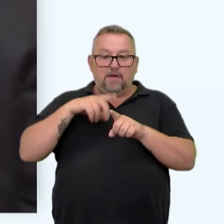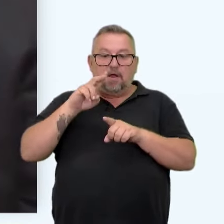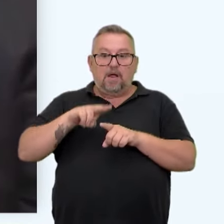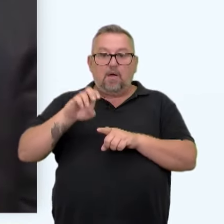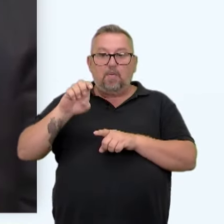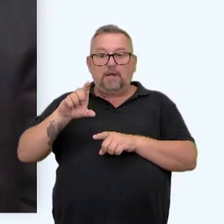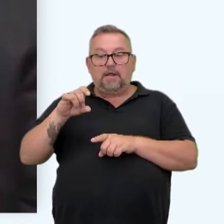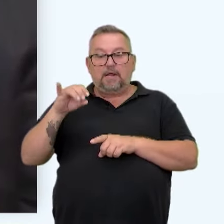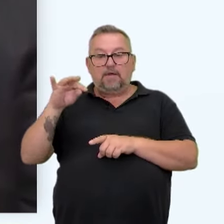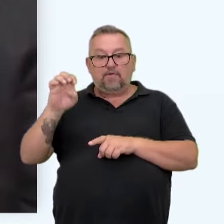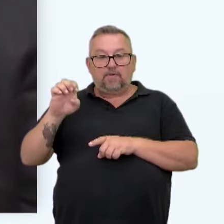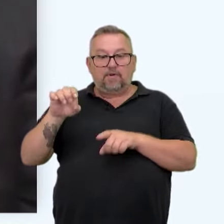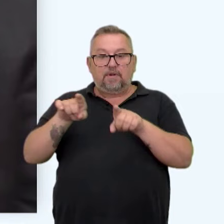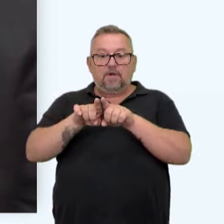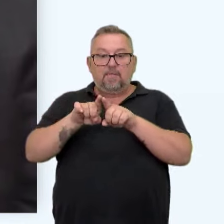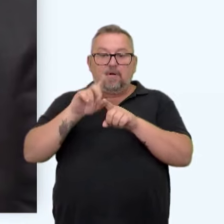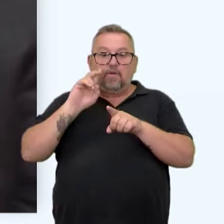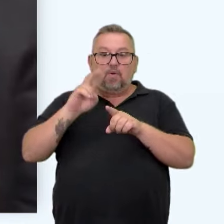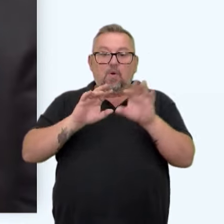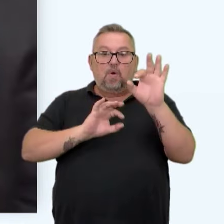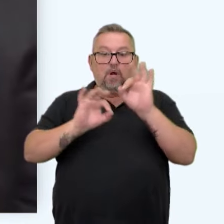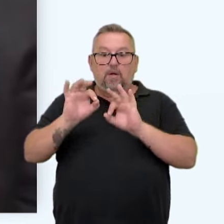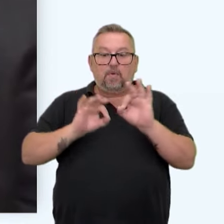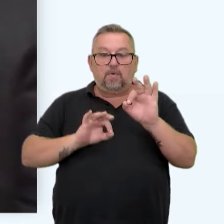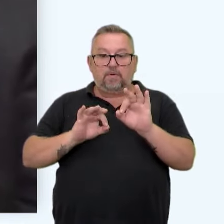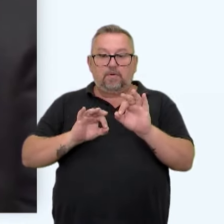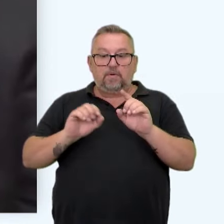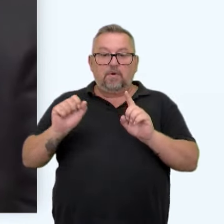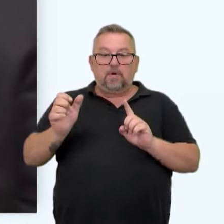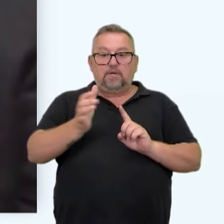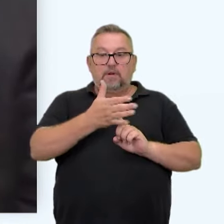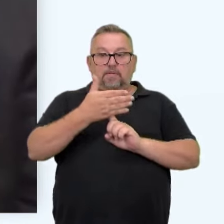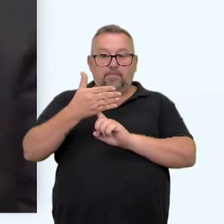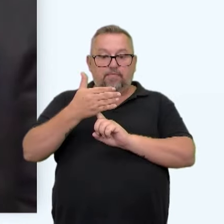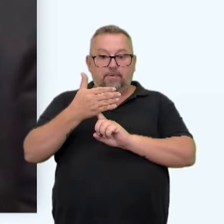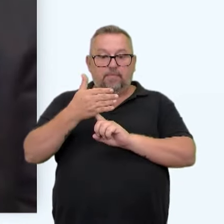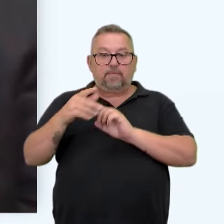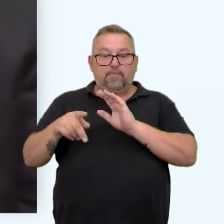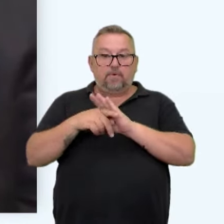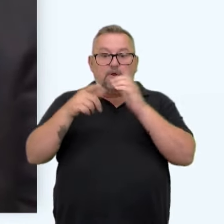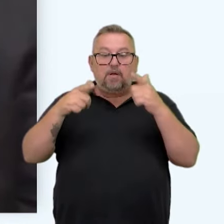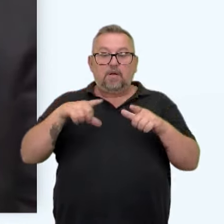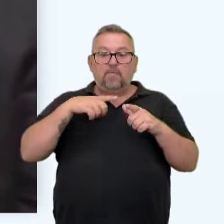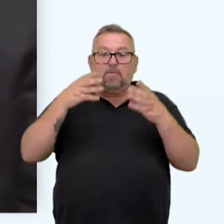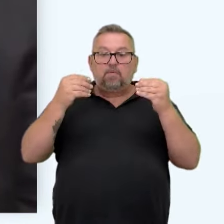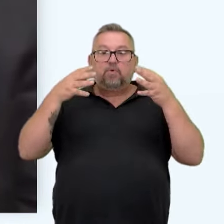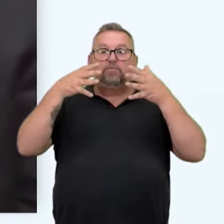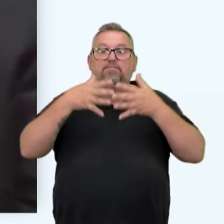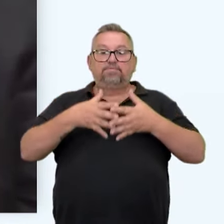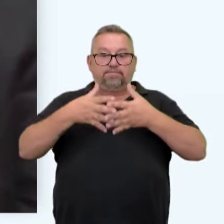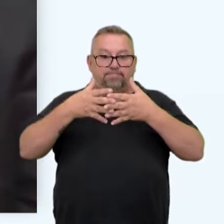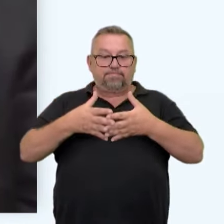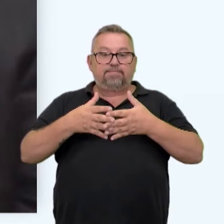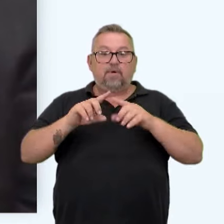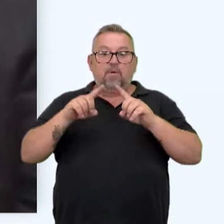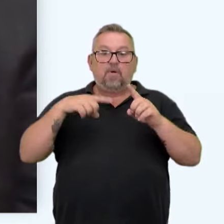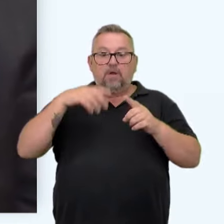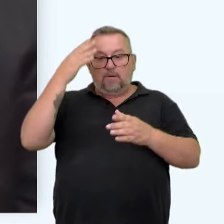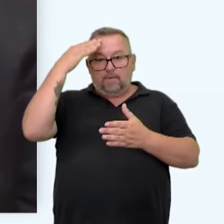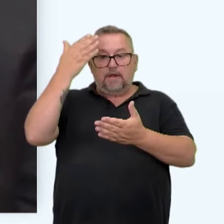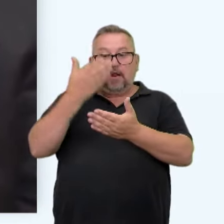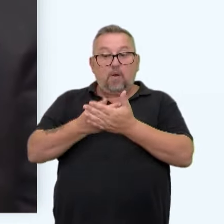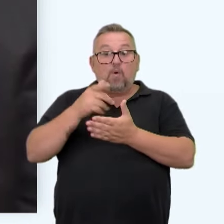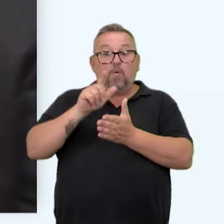una élite, y seguirán sirviendo para ordenar un poco el ciberespacio en el que hay mucha confusión. Por lo tanto, sí creo